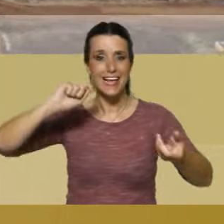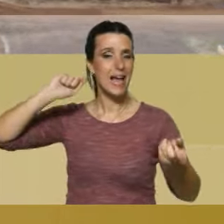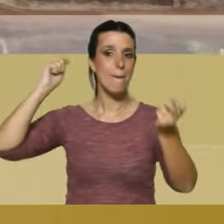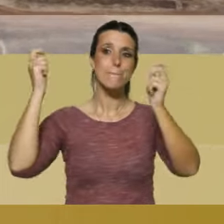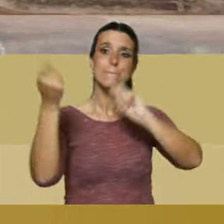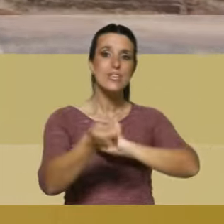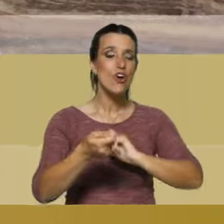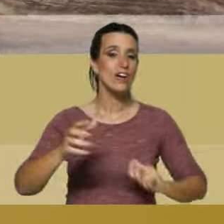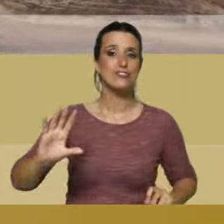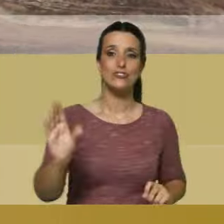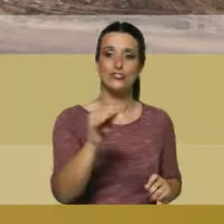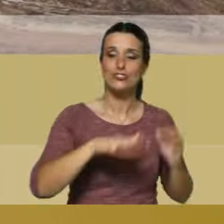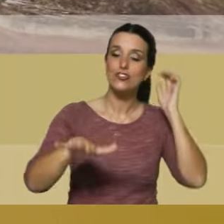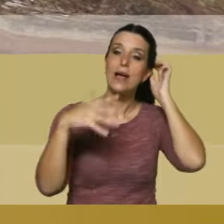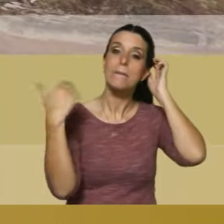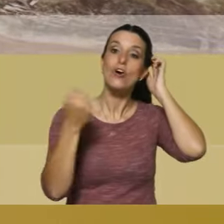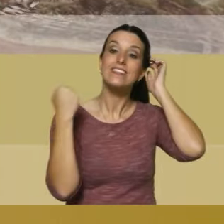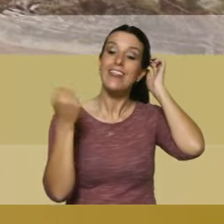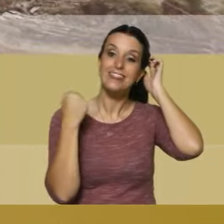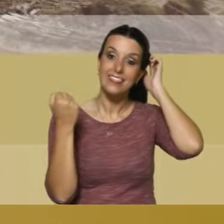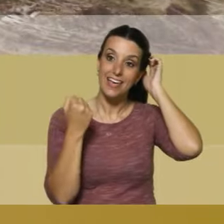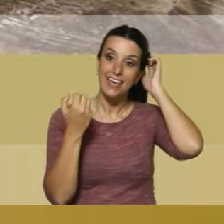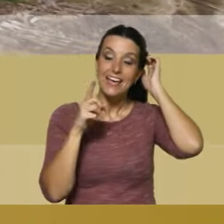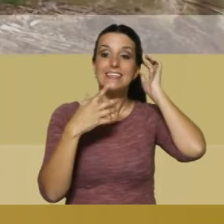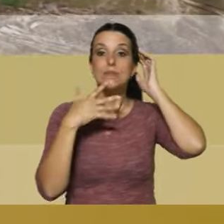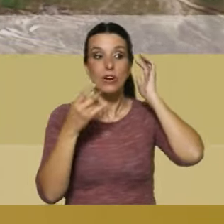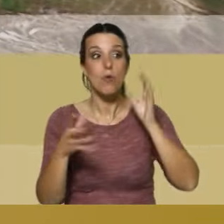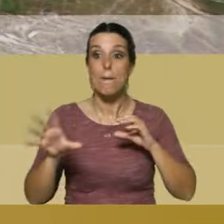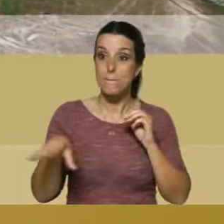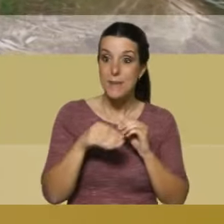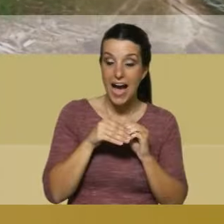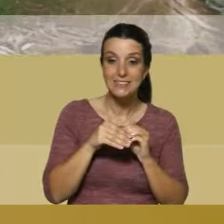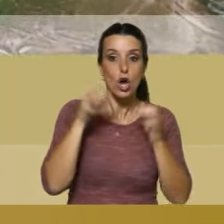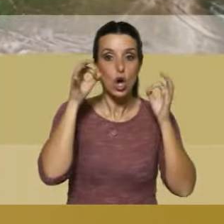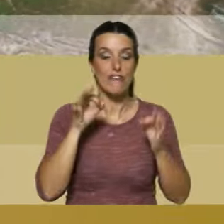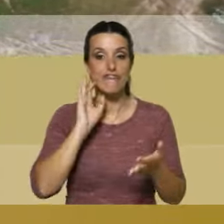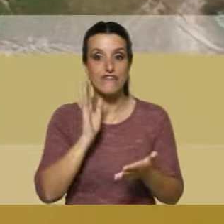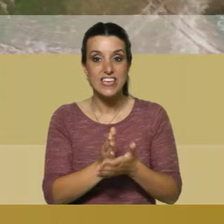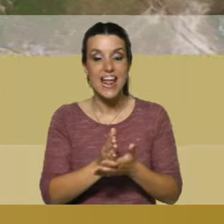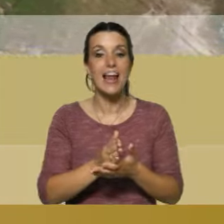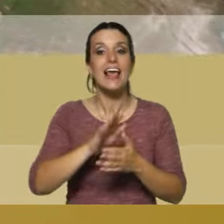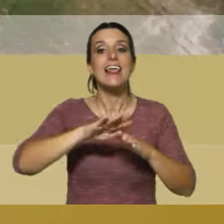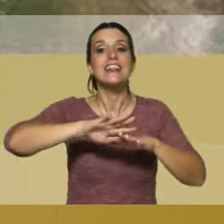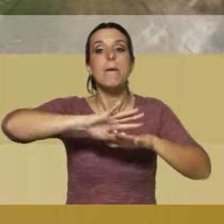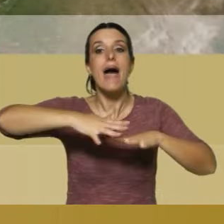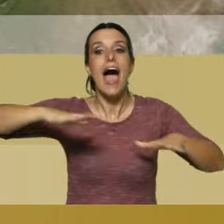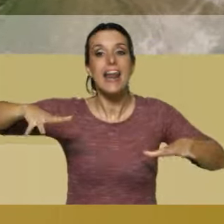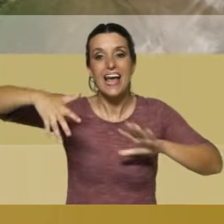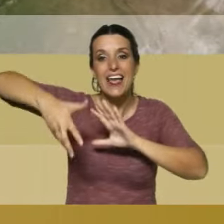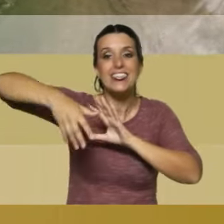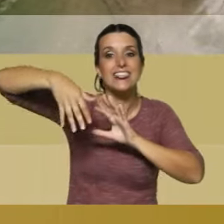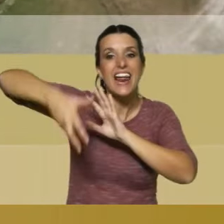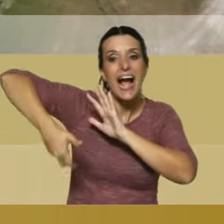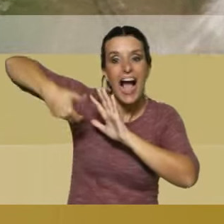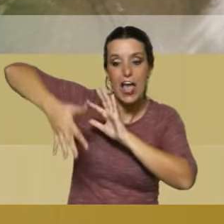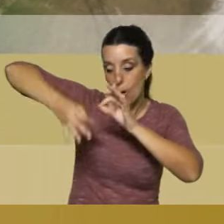logística de esta zona importantísima si a eso le agregamos la concreción final del dragado del canal de San Gonzalo entre